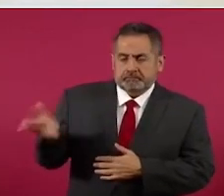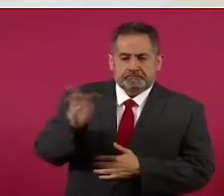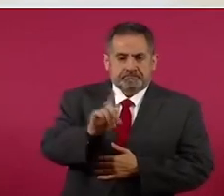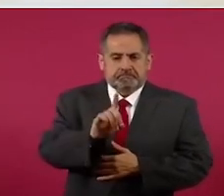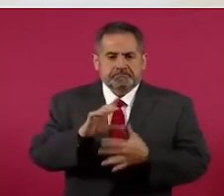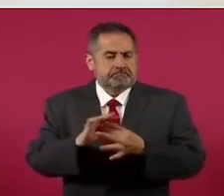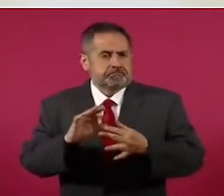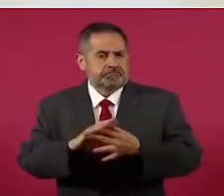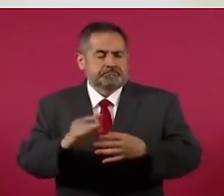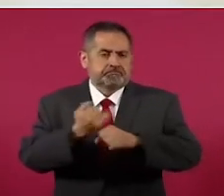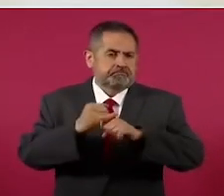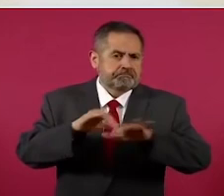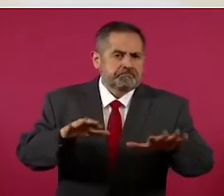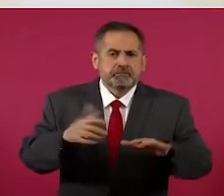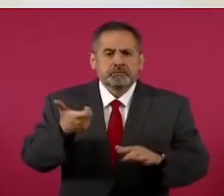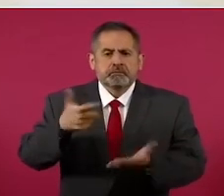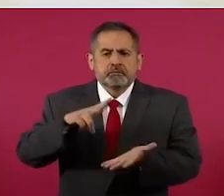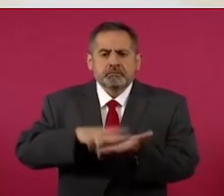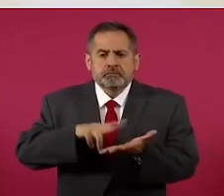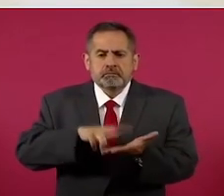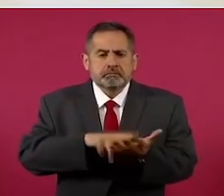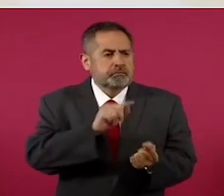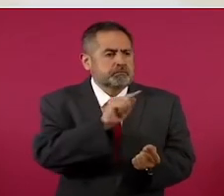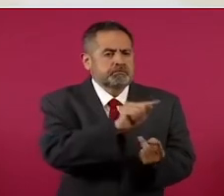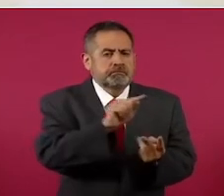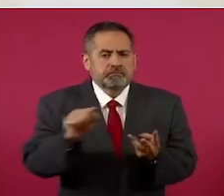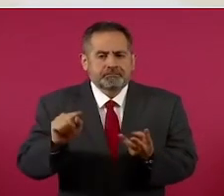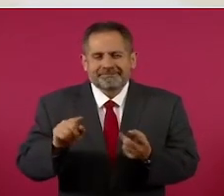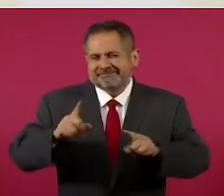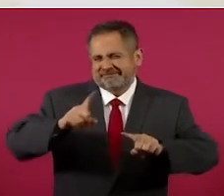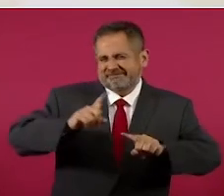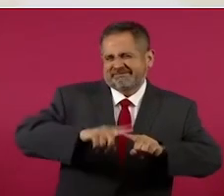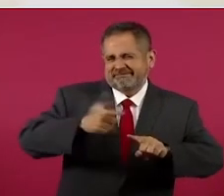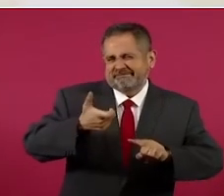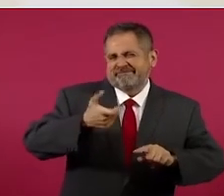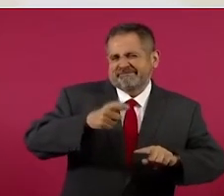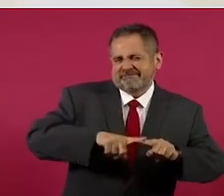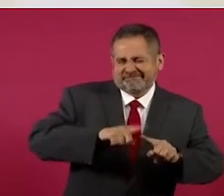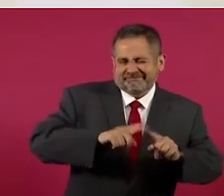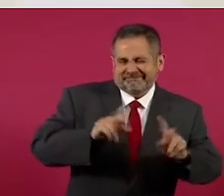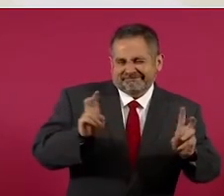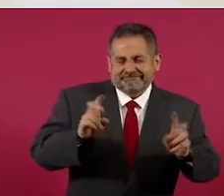sobre los precios, el quién es quién en los precios.